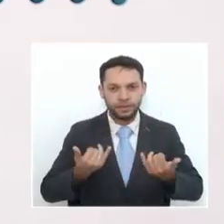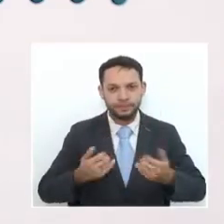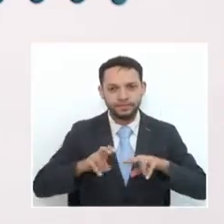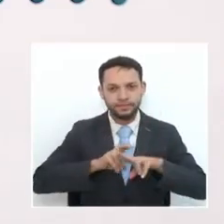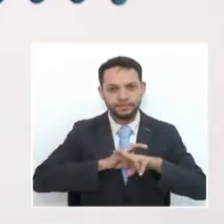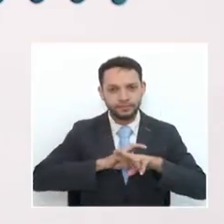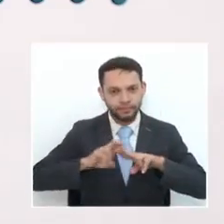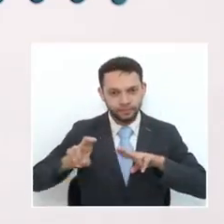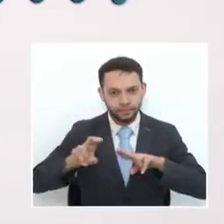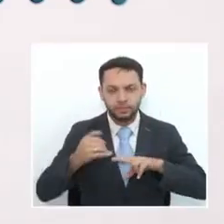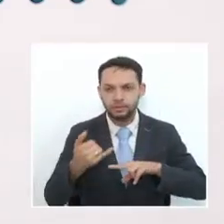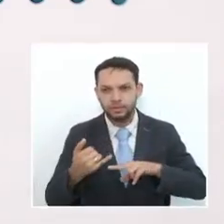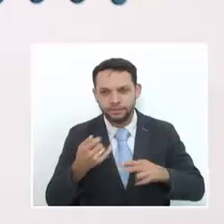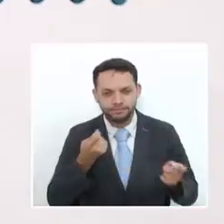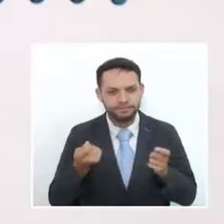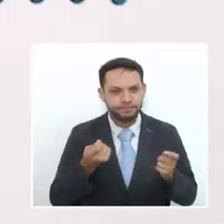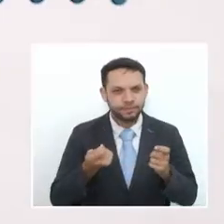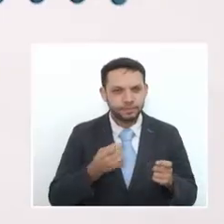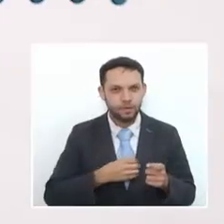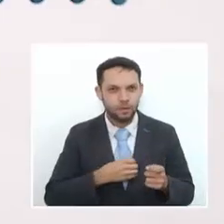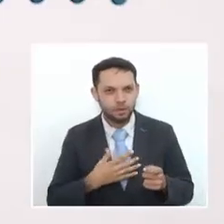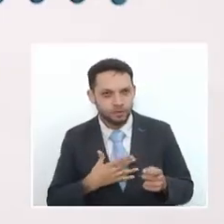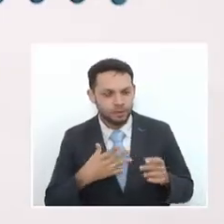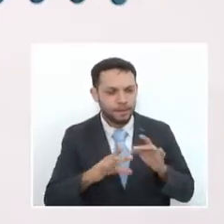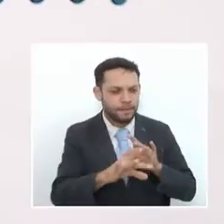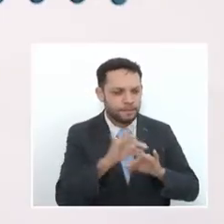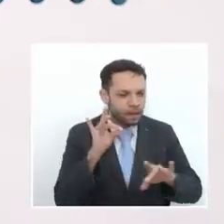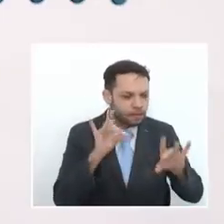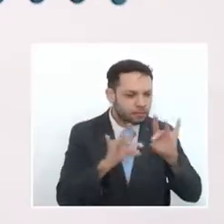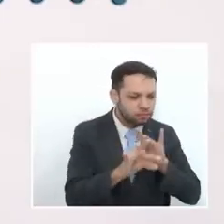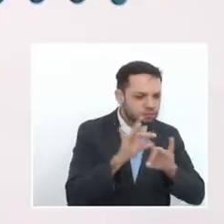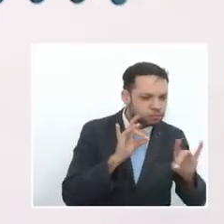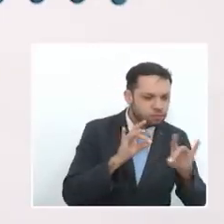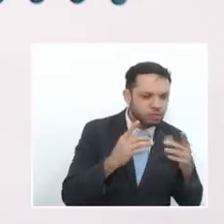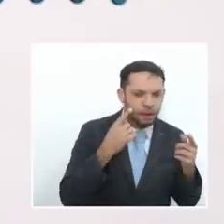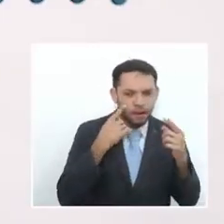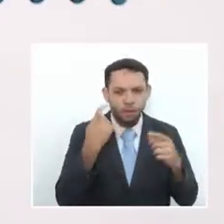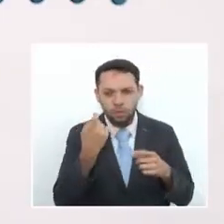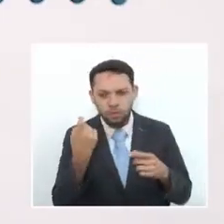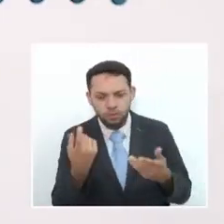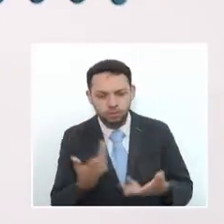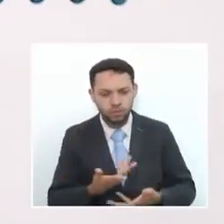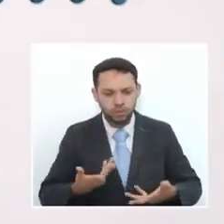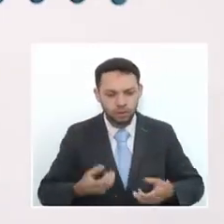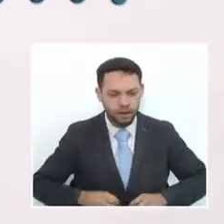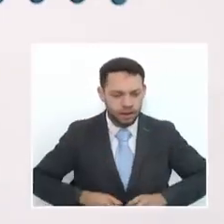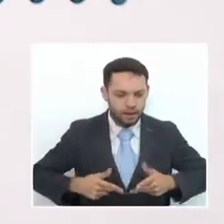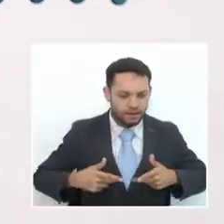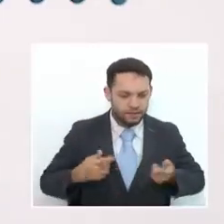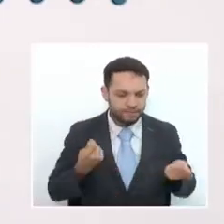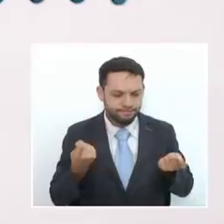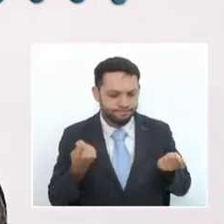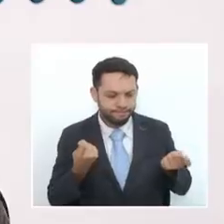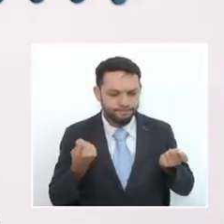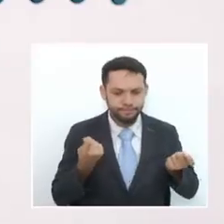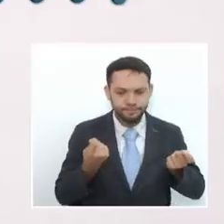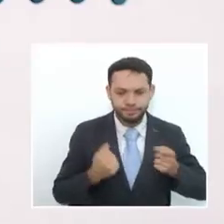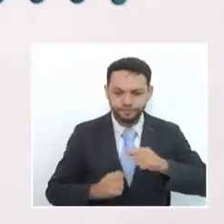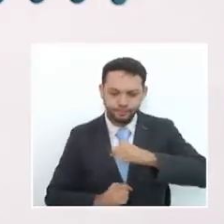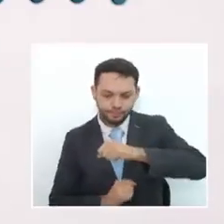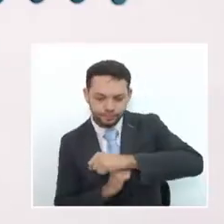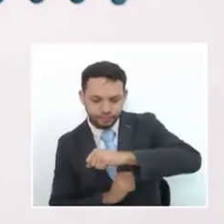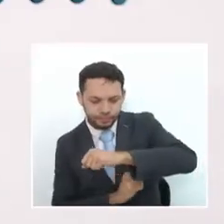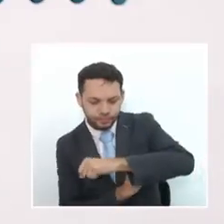y siempre buscando alternativas para mejorar nuestras condiciones de vida, para mejorar nuestra calidad de vida, para conocer este